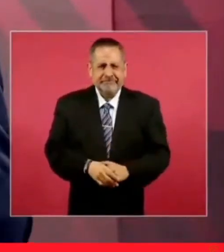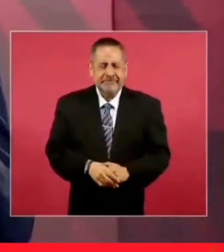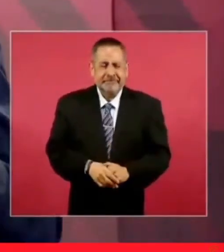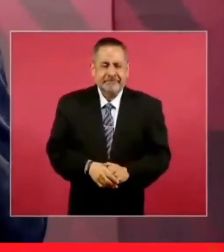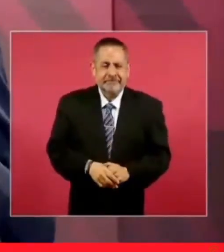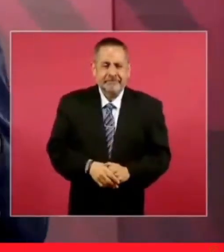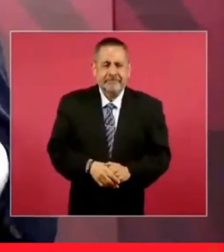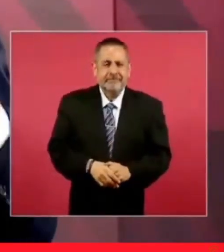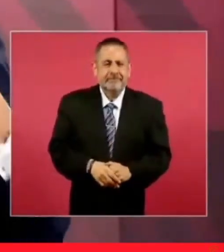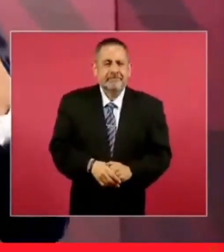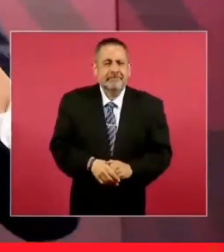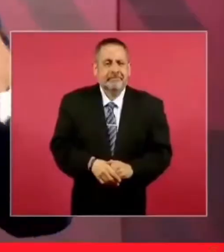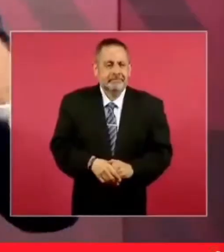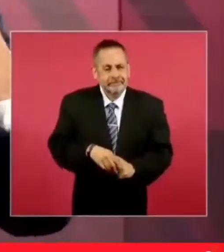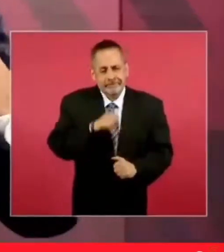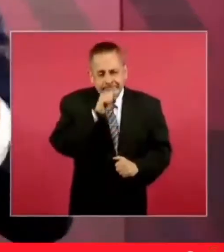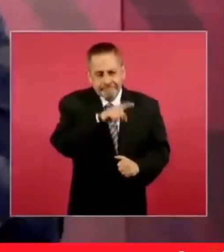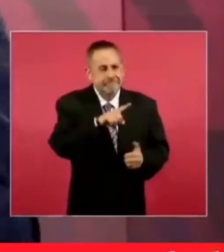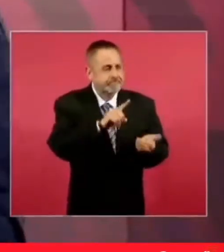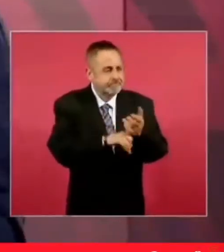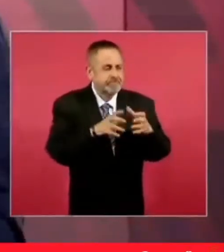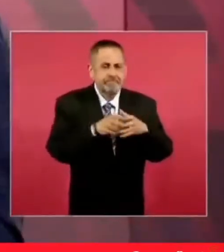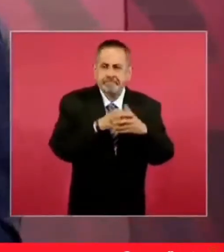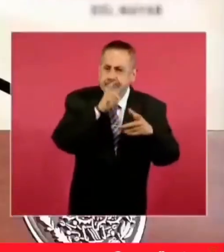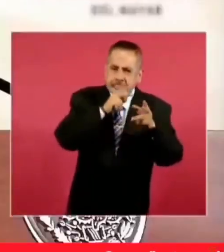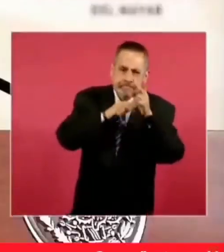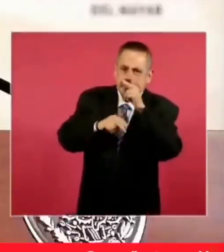Pero es parte de la desesperación